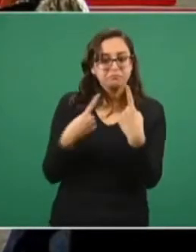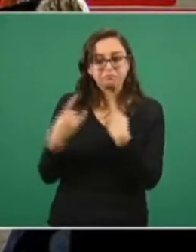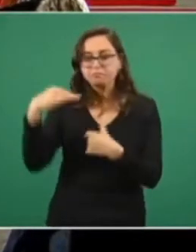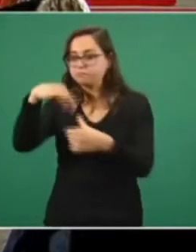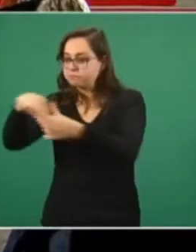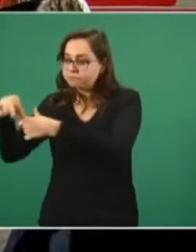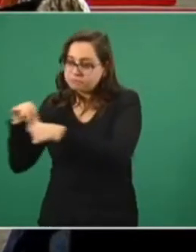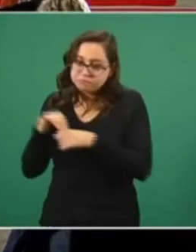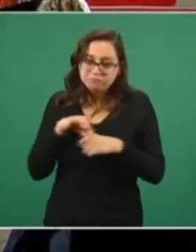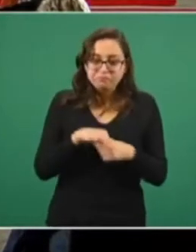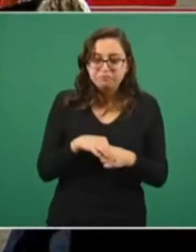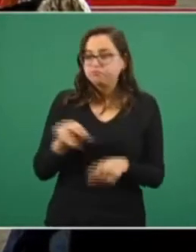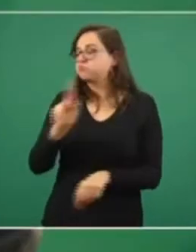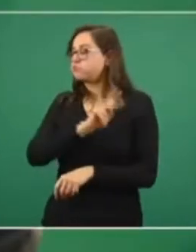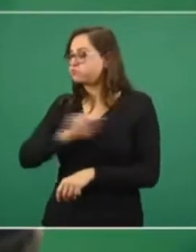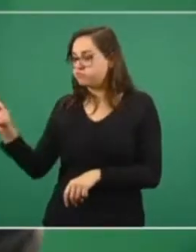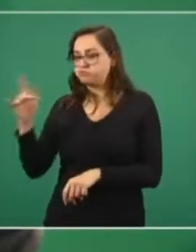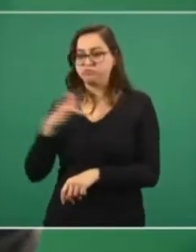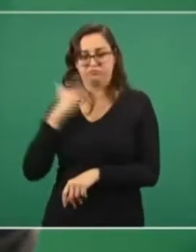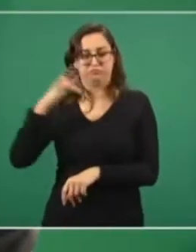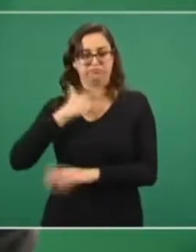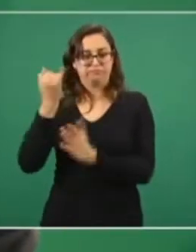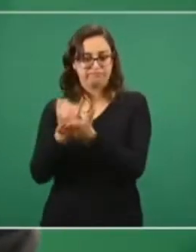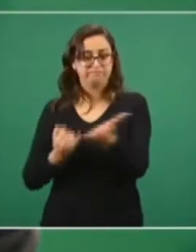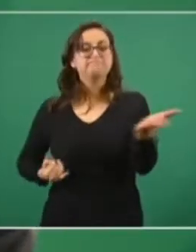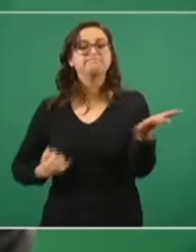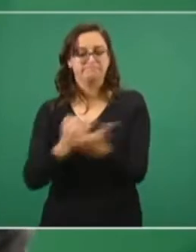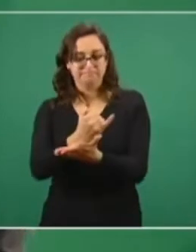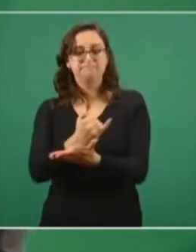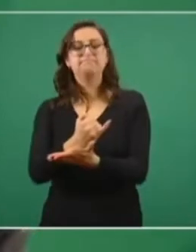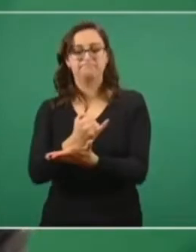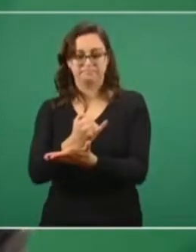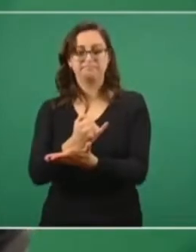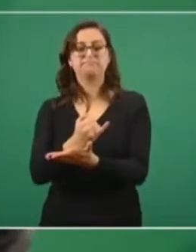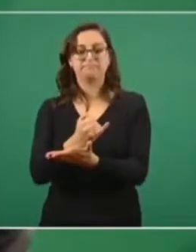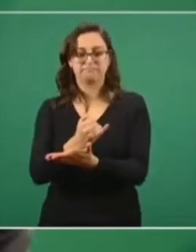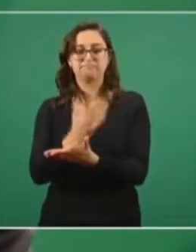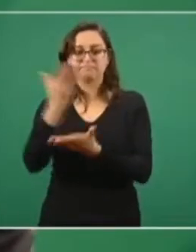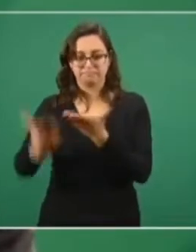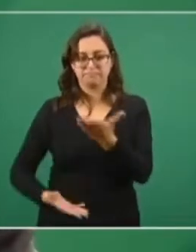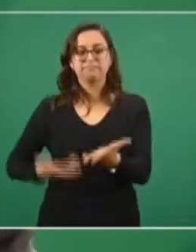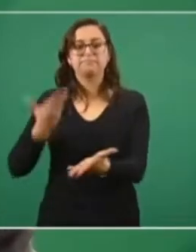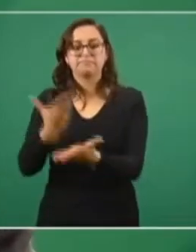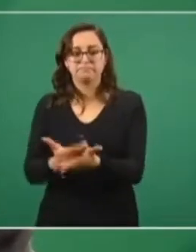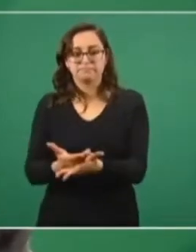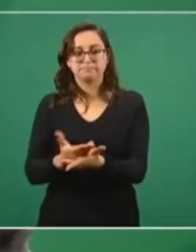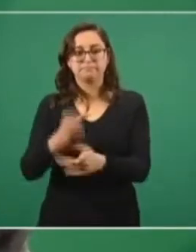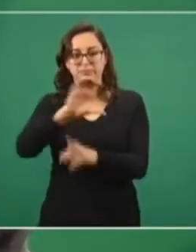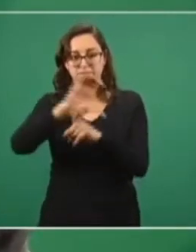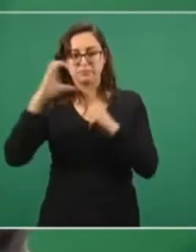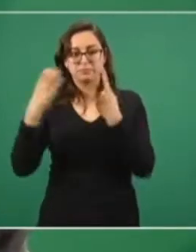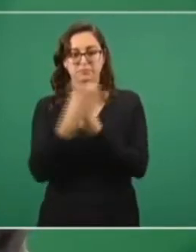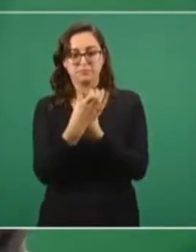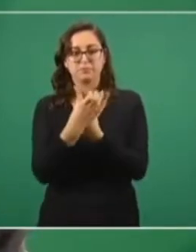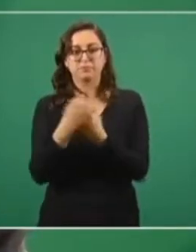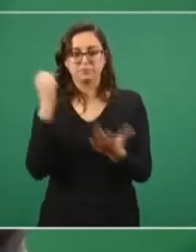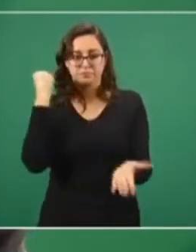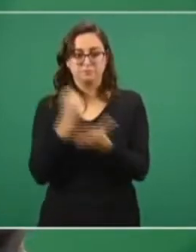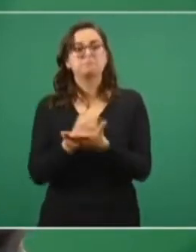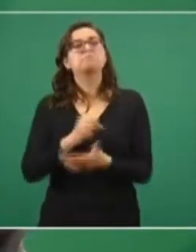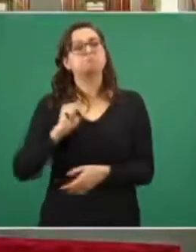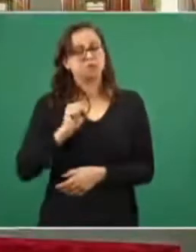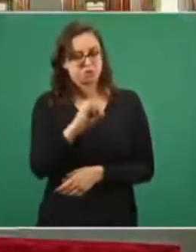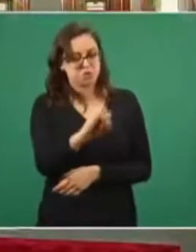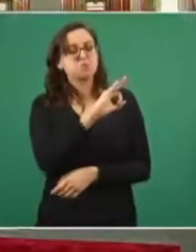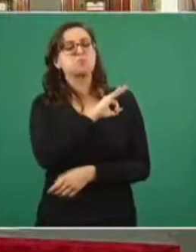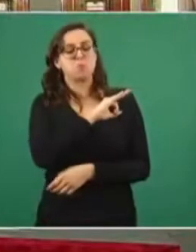y por unanimidad lograron proponer a la Comisión de Autorización Sanitaria la